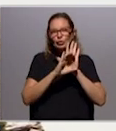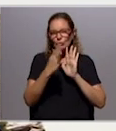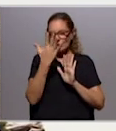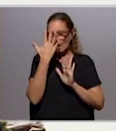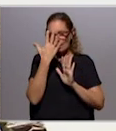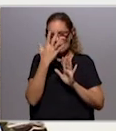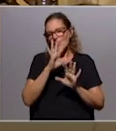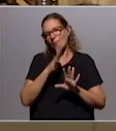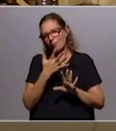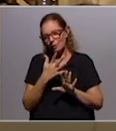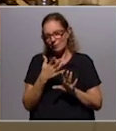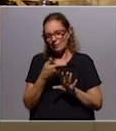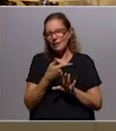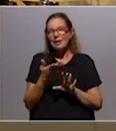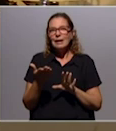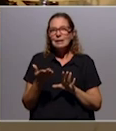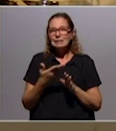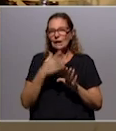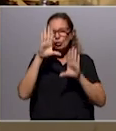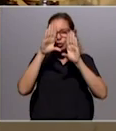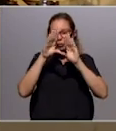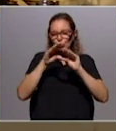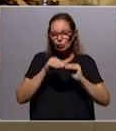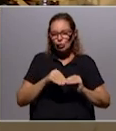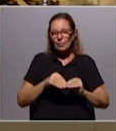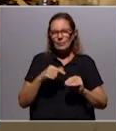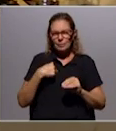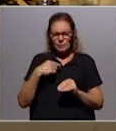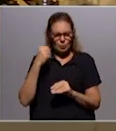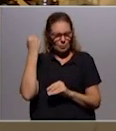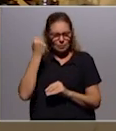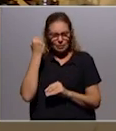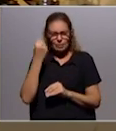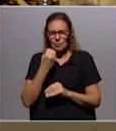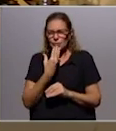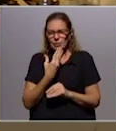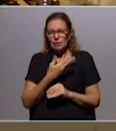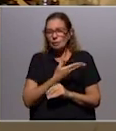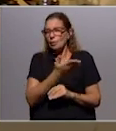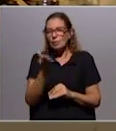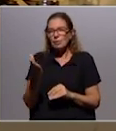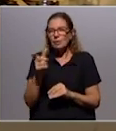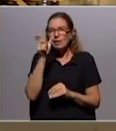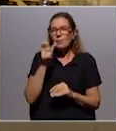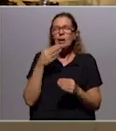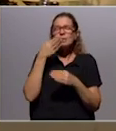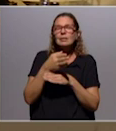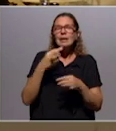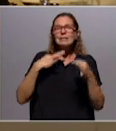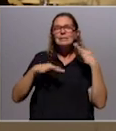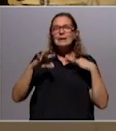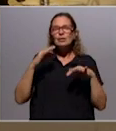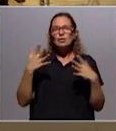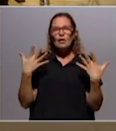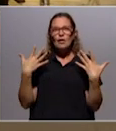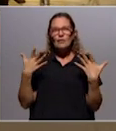no ahí está expresó todo para mí es muy importante eso porque el público carnavalero netamente el teatro real no tiene ni idea